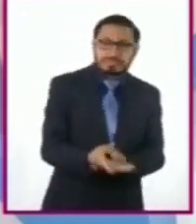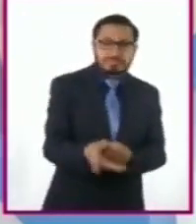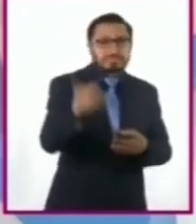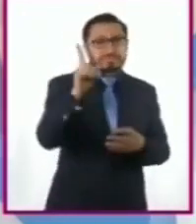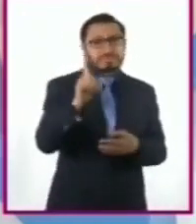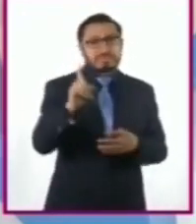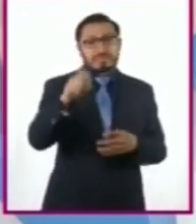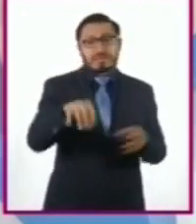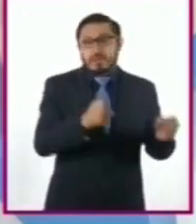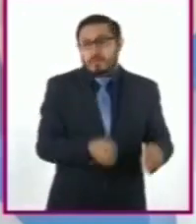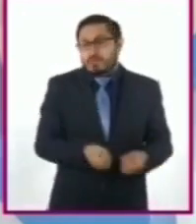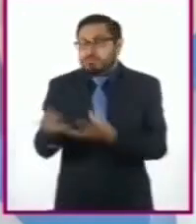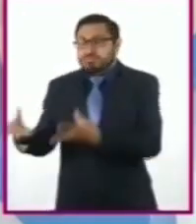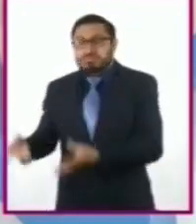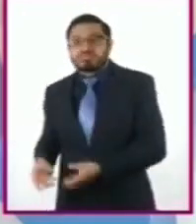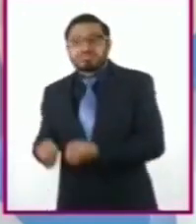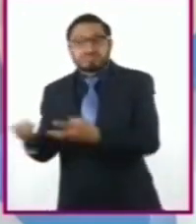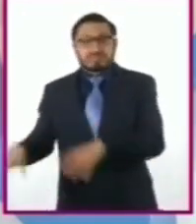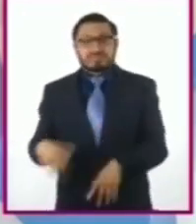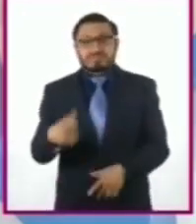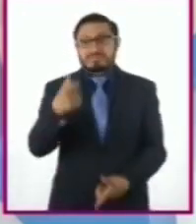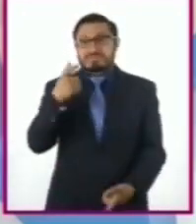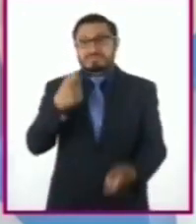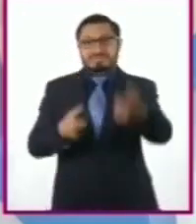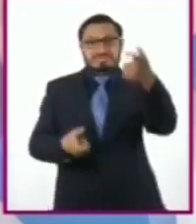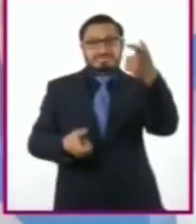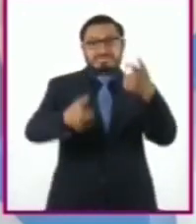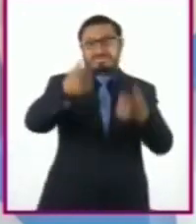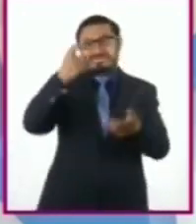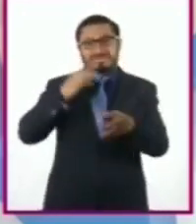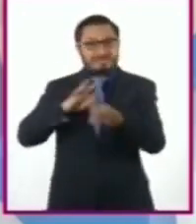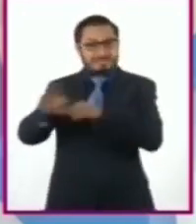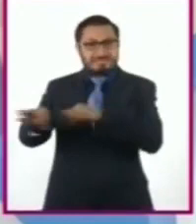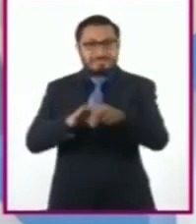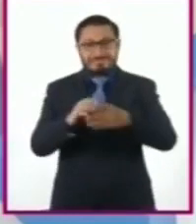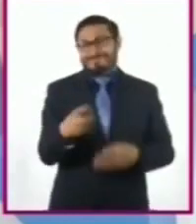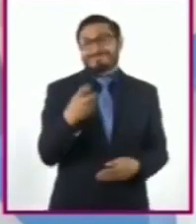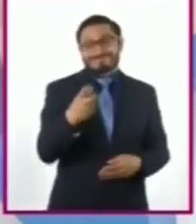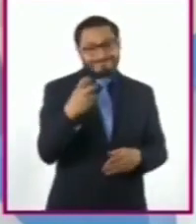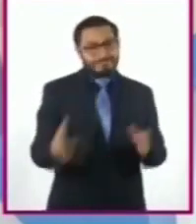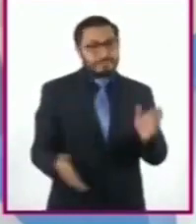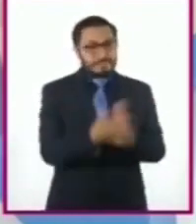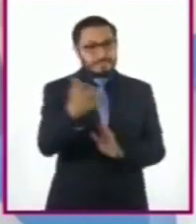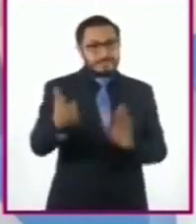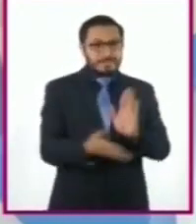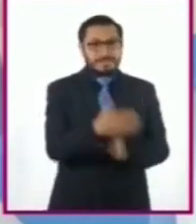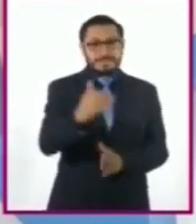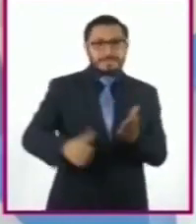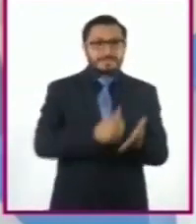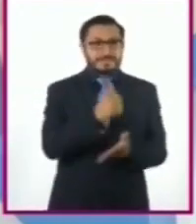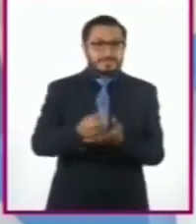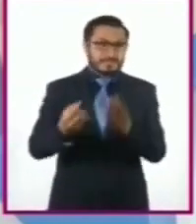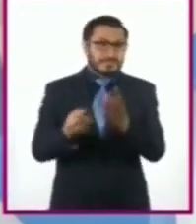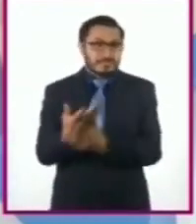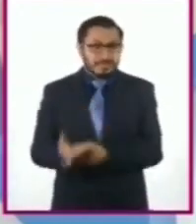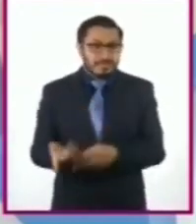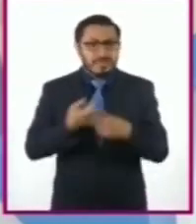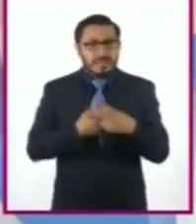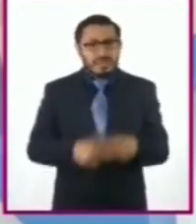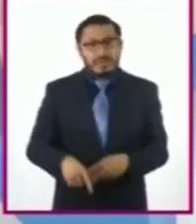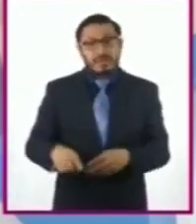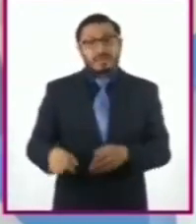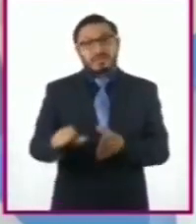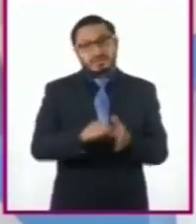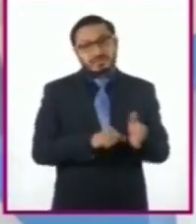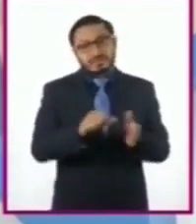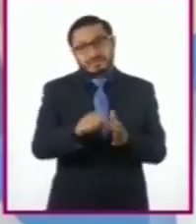con costosas y enormes obras. La construcción de la nueva ciudad se inició pocos meses